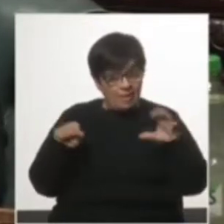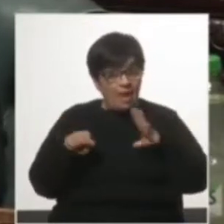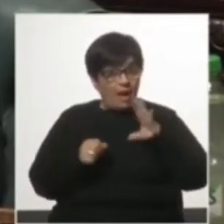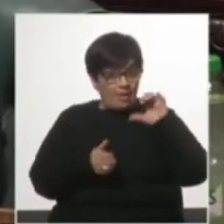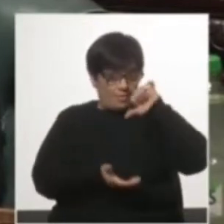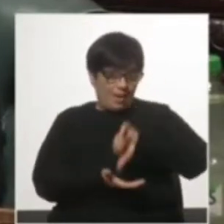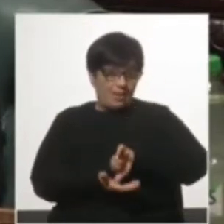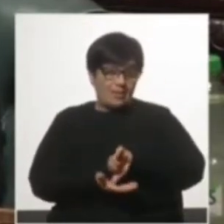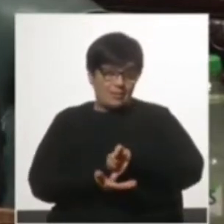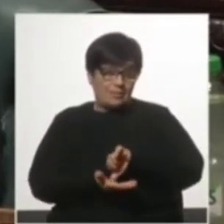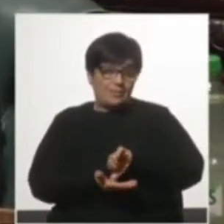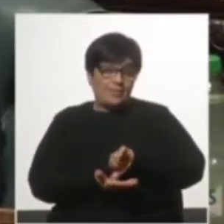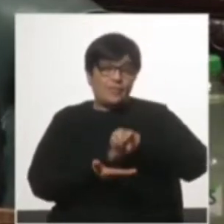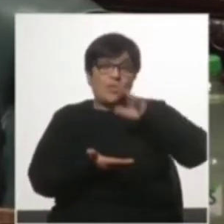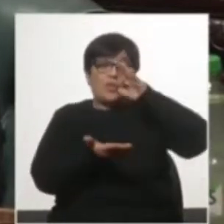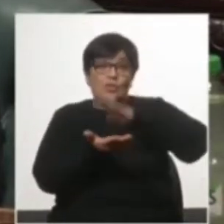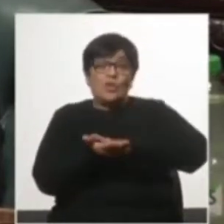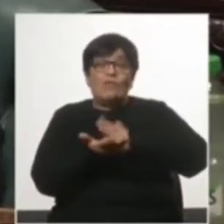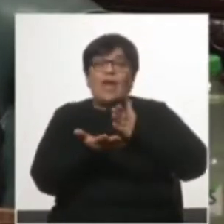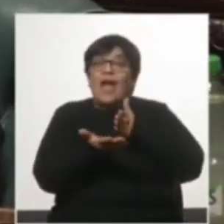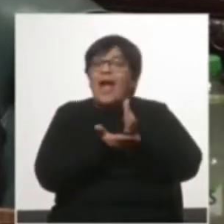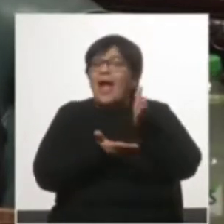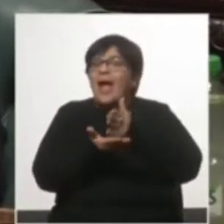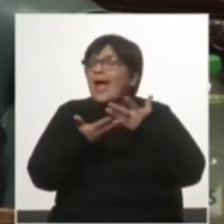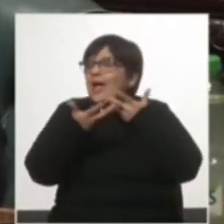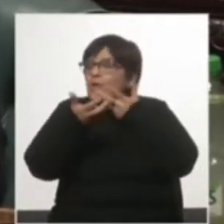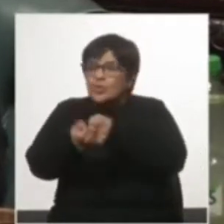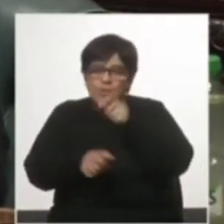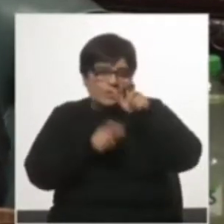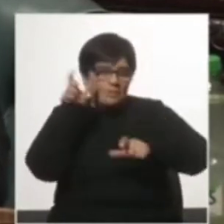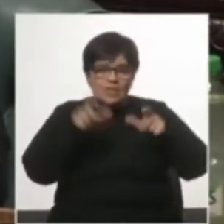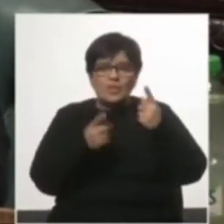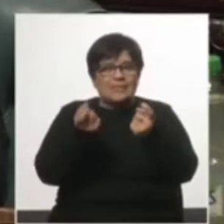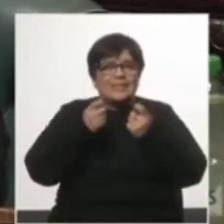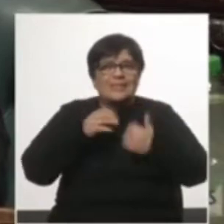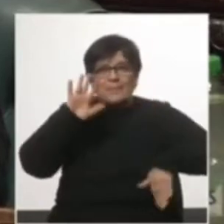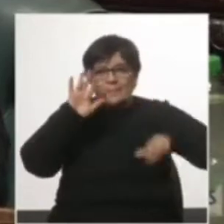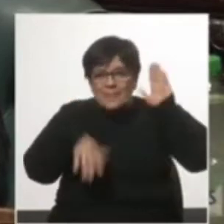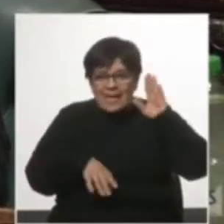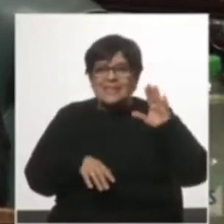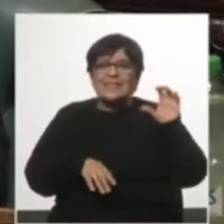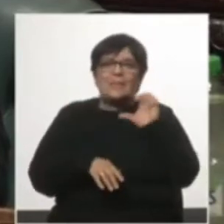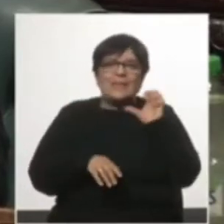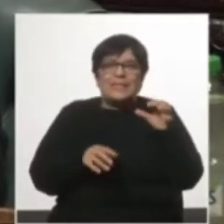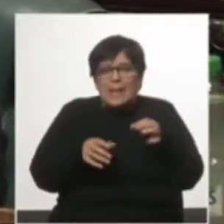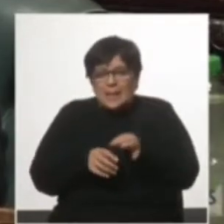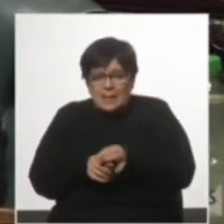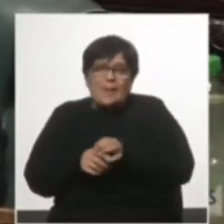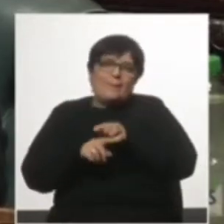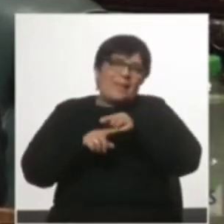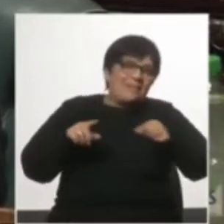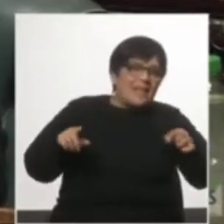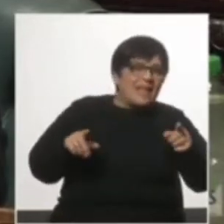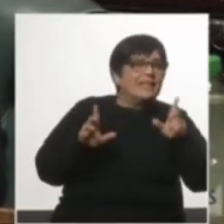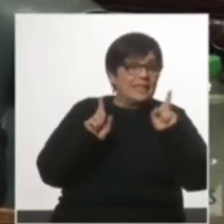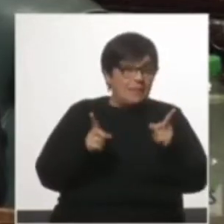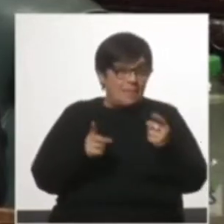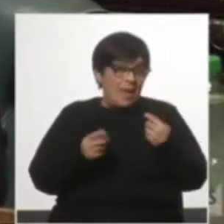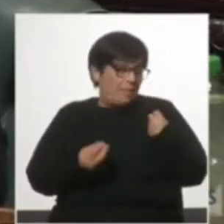país para ayudar a las familias más necesitadas, a las micro y pequeñas empresas, al